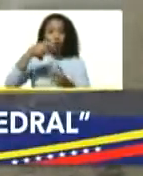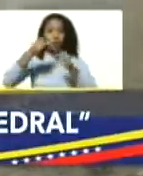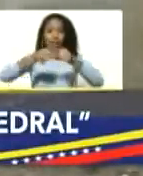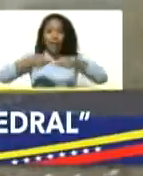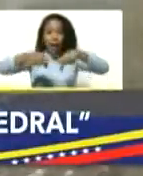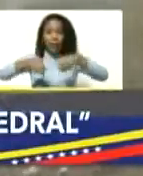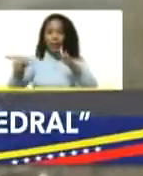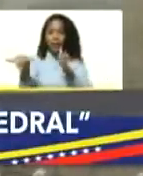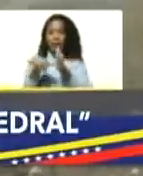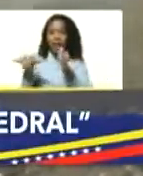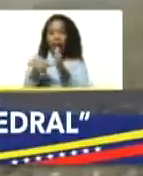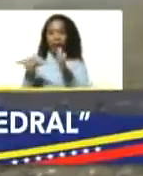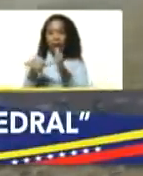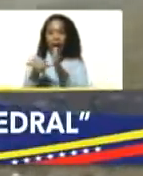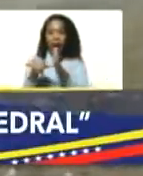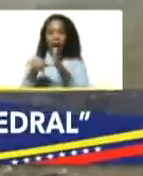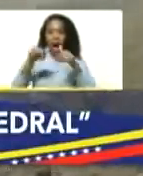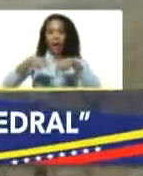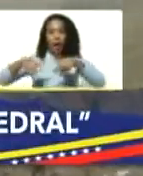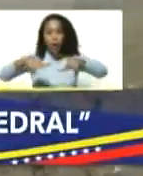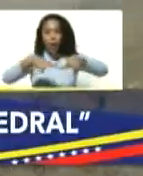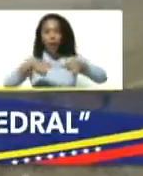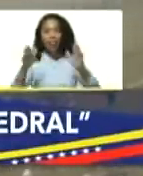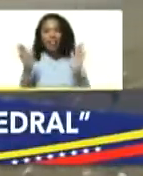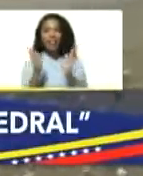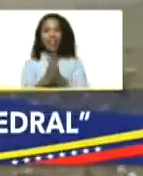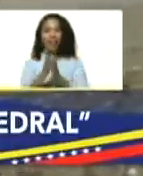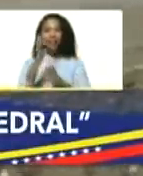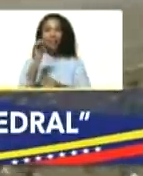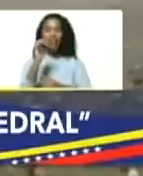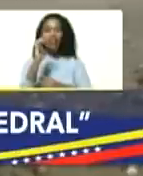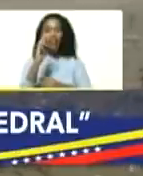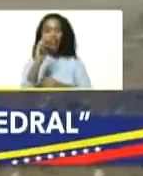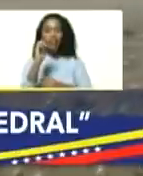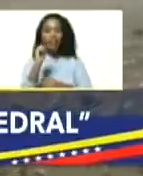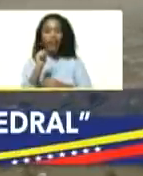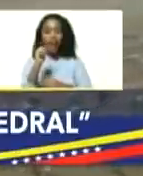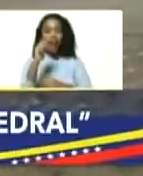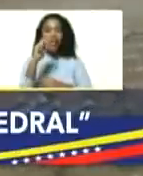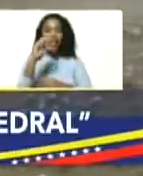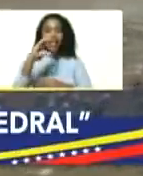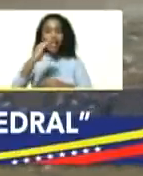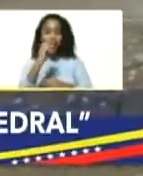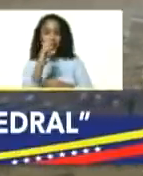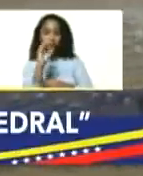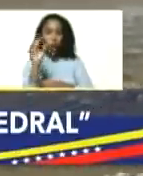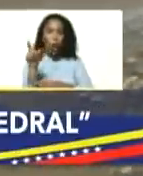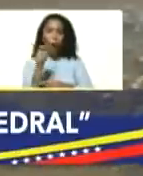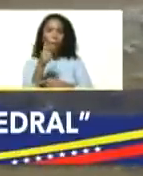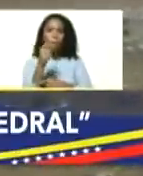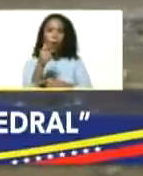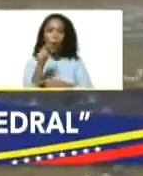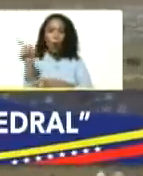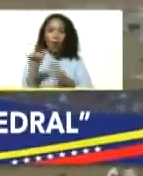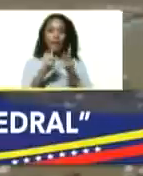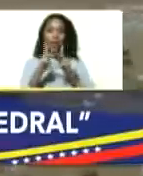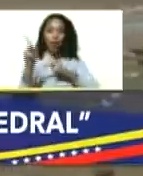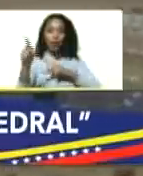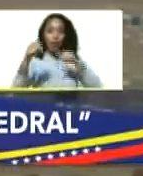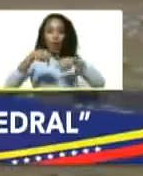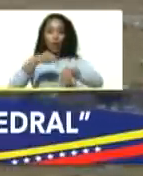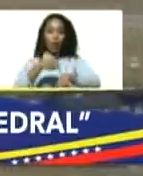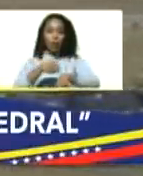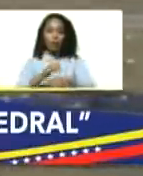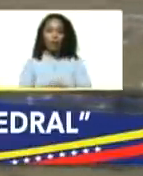aquí cerca en la zona de san francisco villa bruzual a unos pocos kilómetros de estamos en este momento